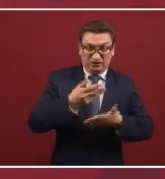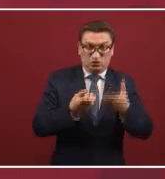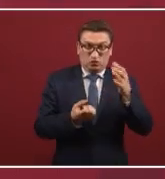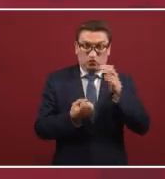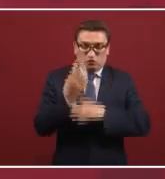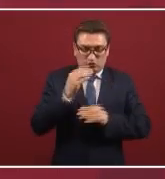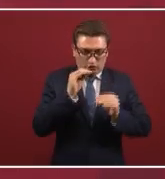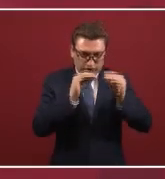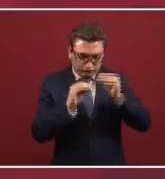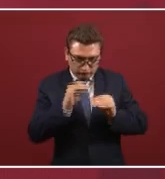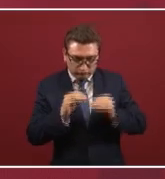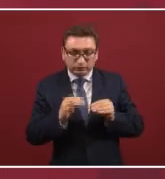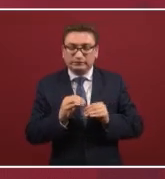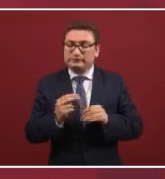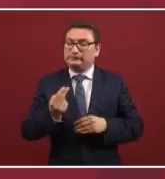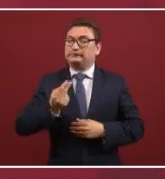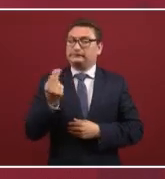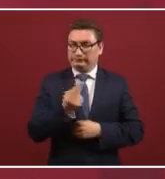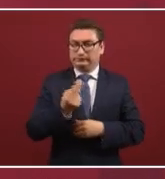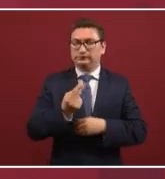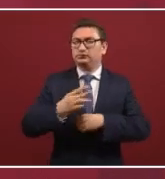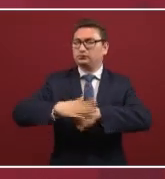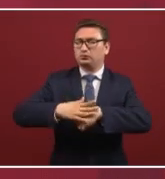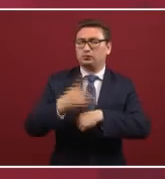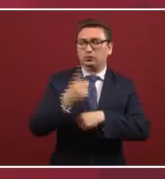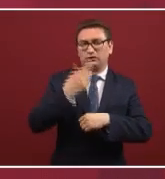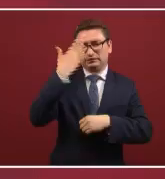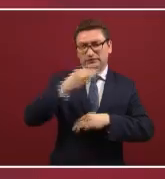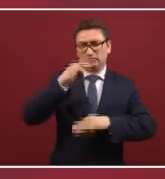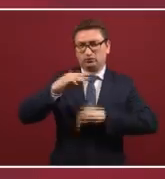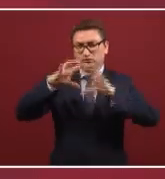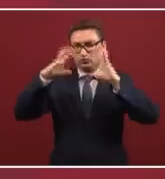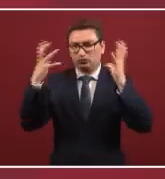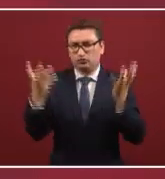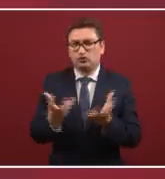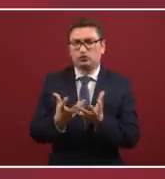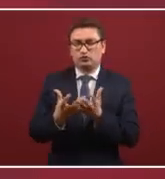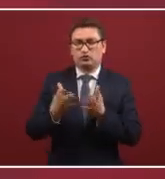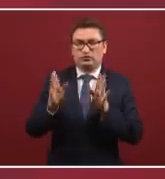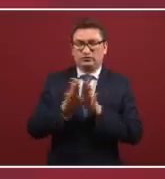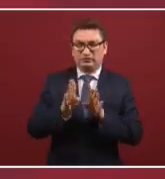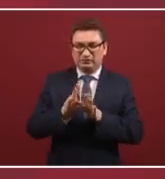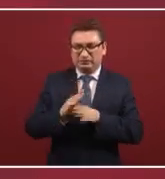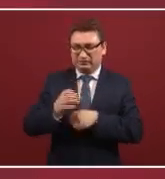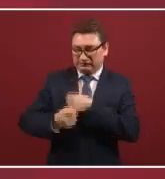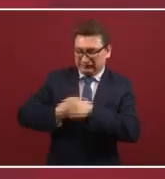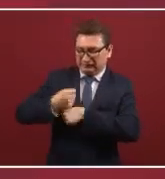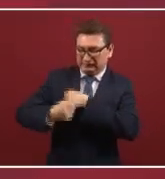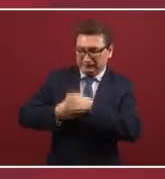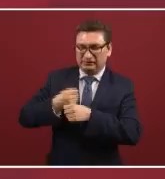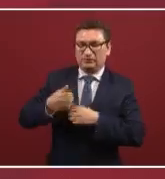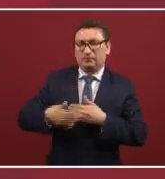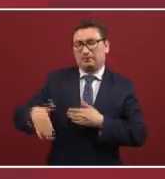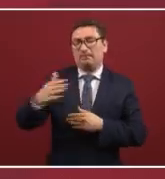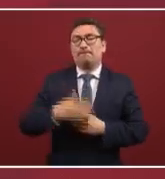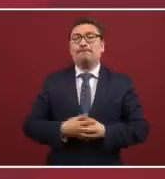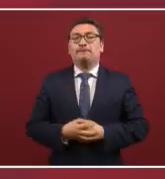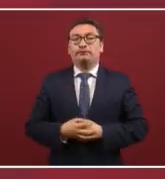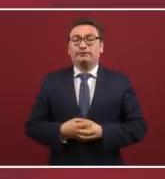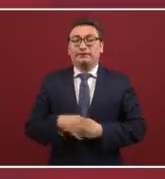porque cambió el mundo en más de un cuarto de siglo de vigencia del acuerdo anterior,